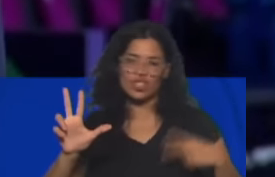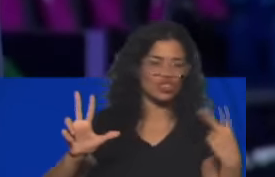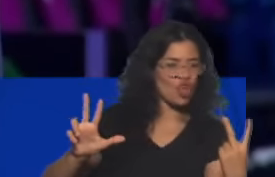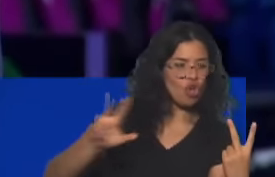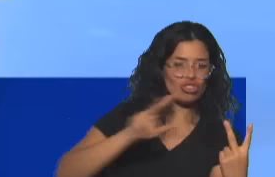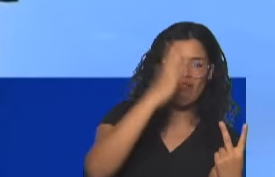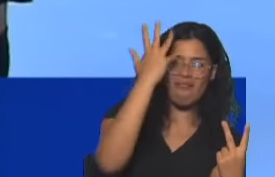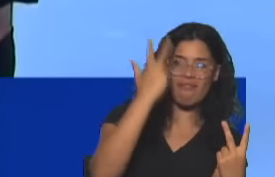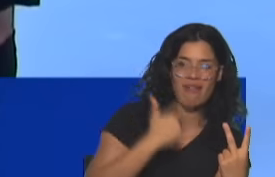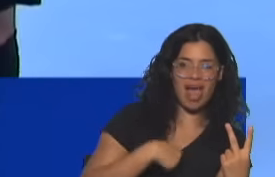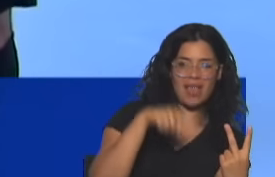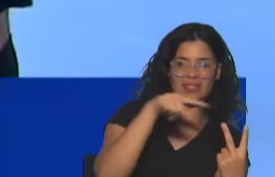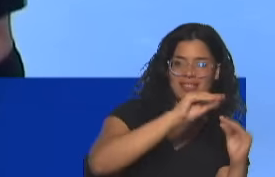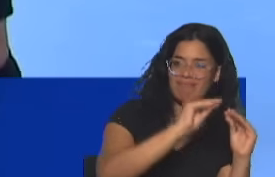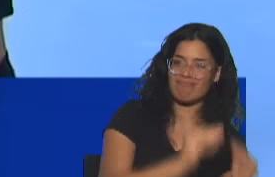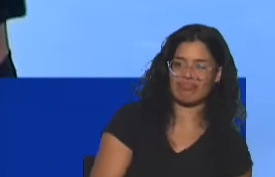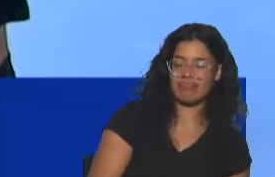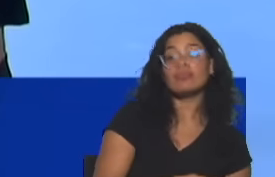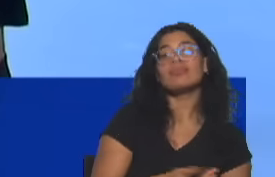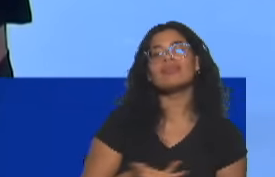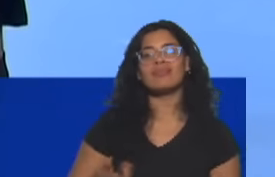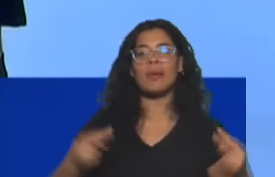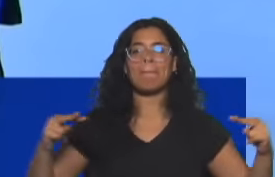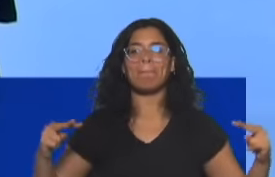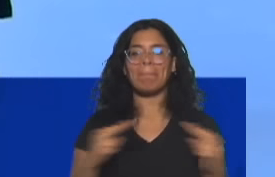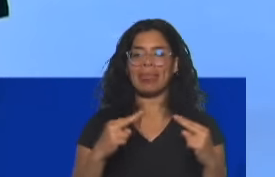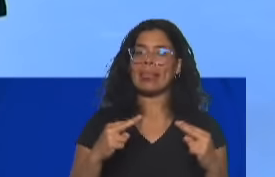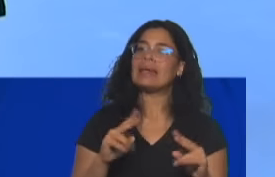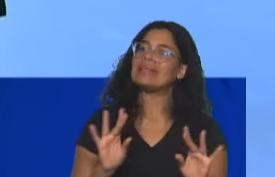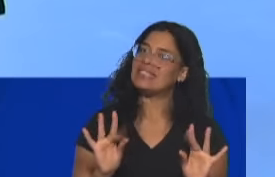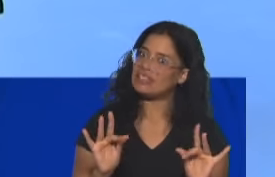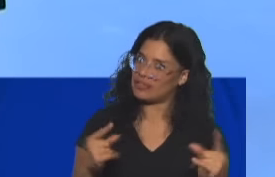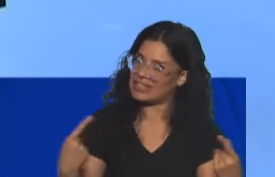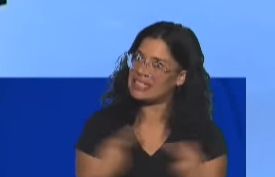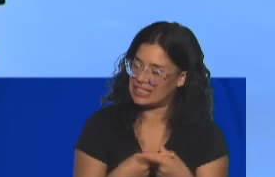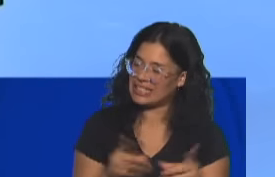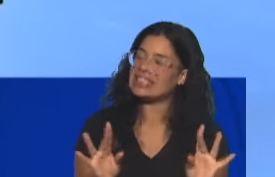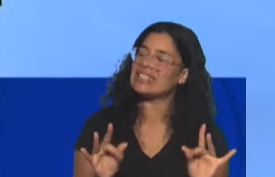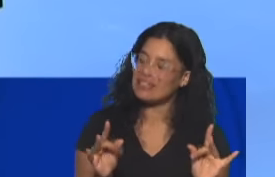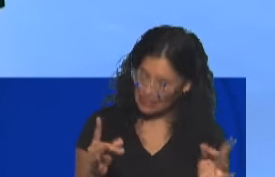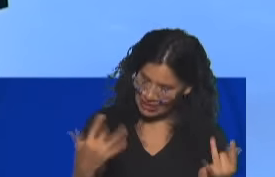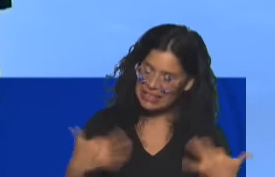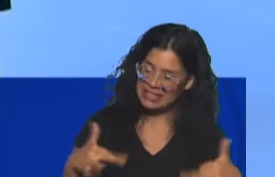Francia en un encuentro dificilísimo, duro.